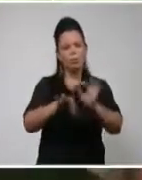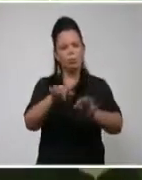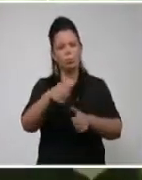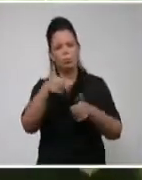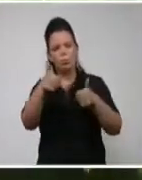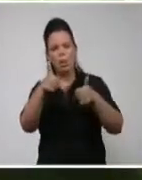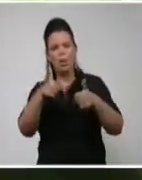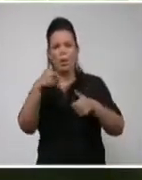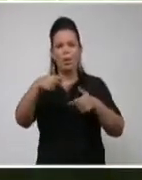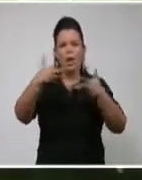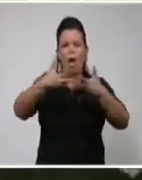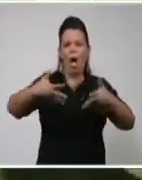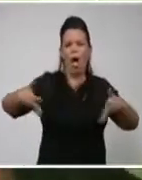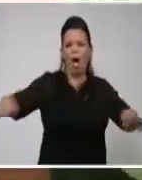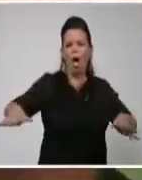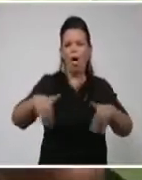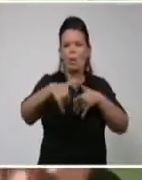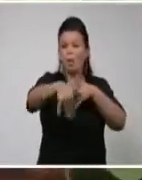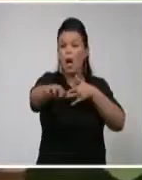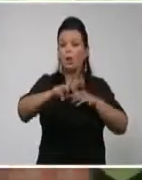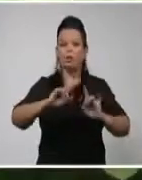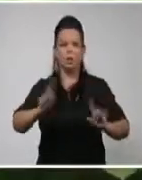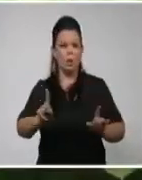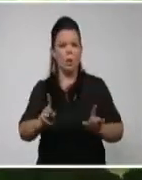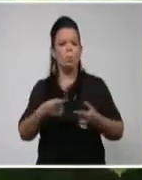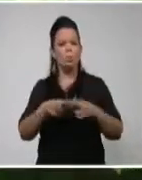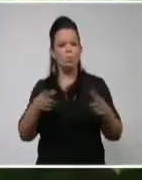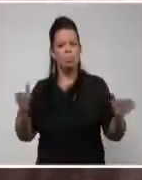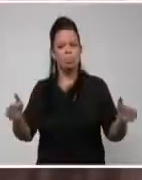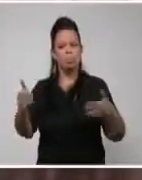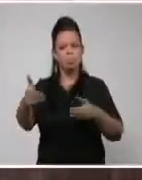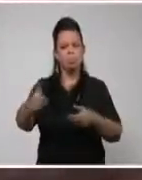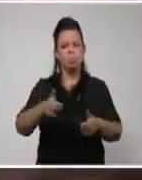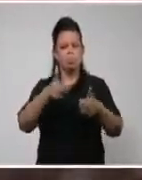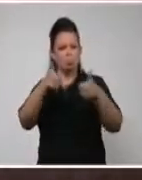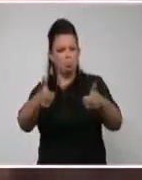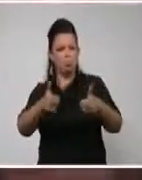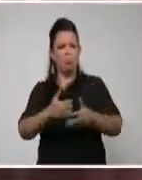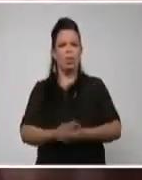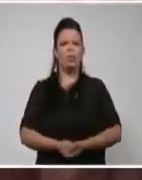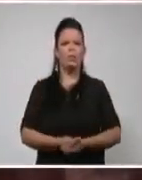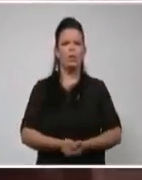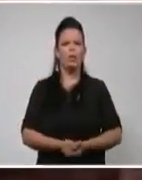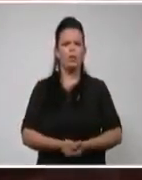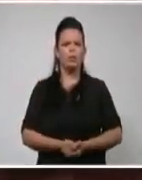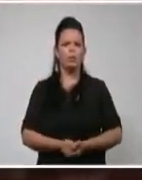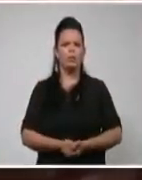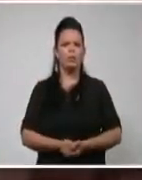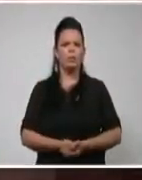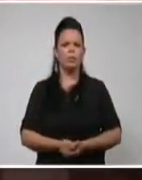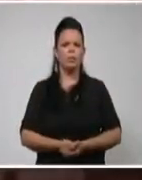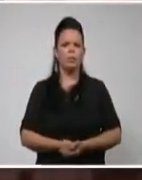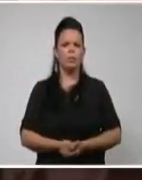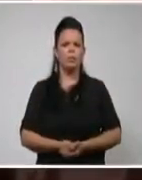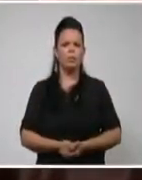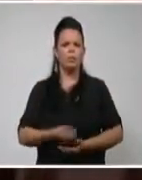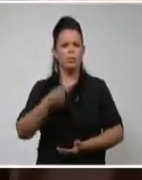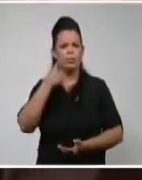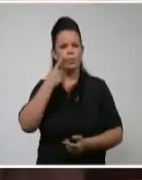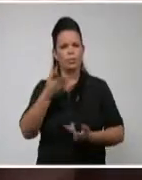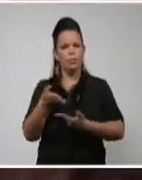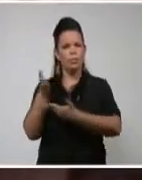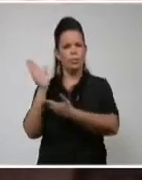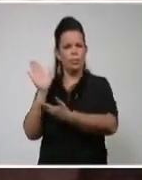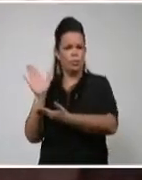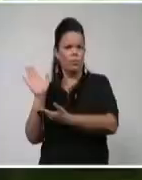tan grandes, tan eso, pero parejo, aceptable ahí. La cura ha ido bastante bien, se ha ido proyectando bien en la cura. Hicimos